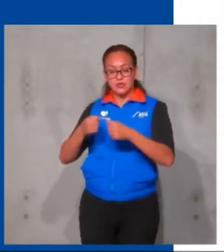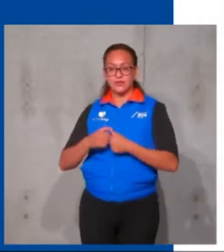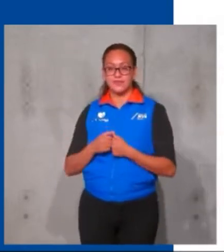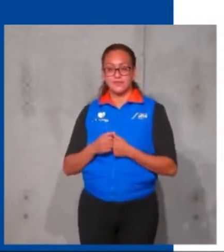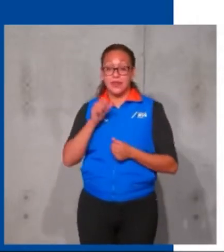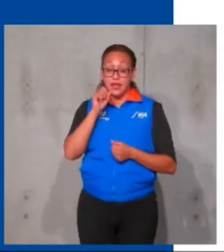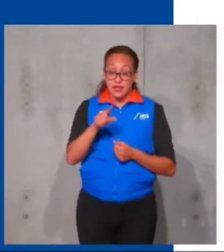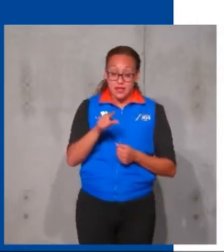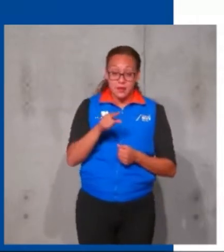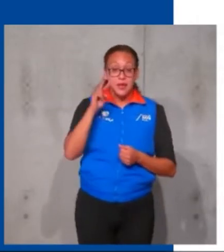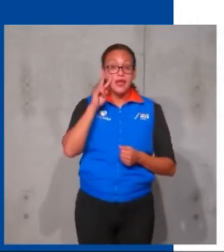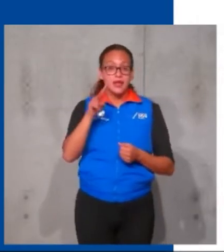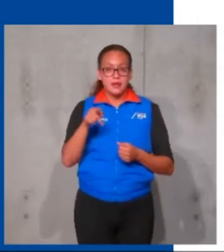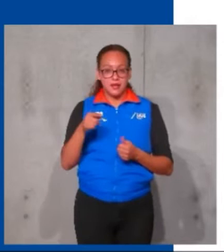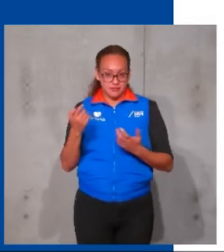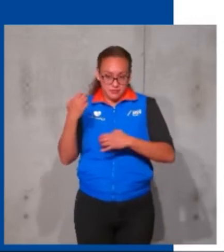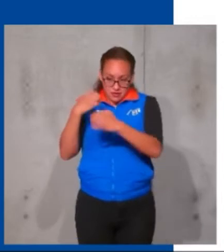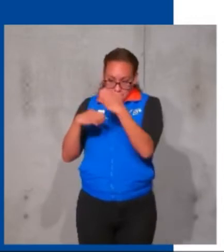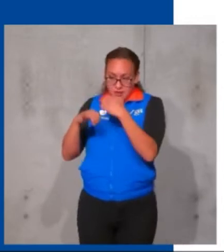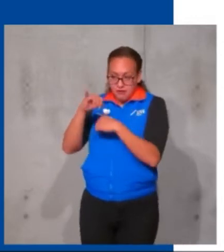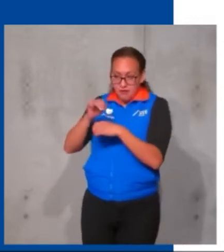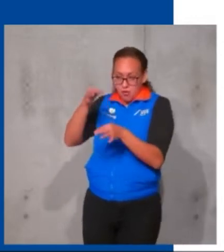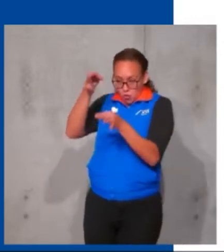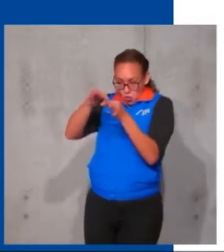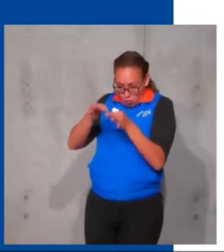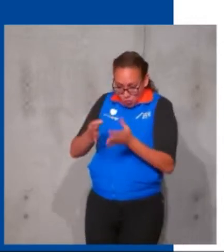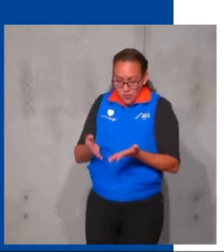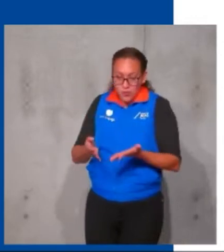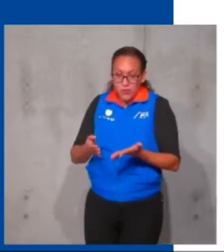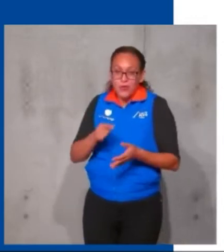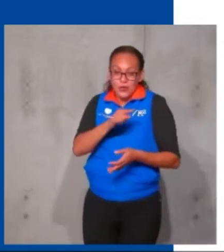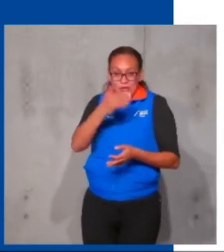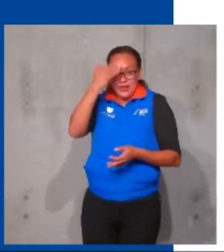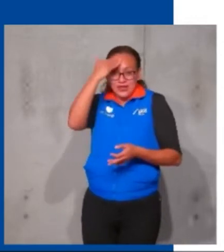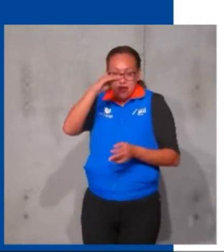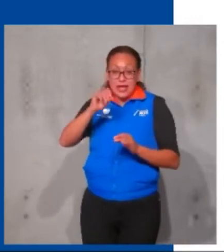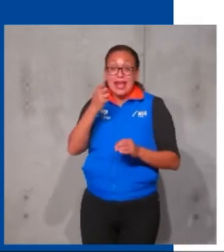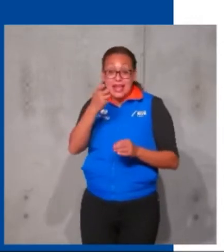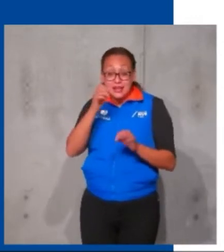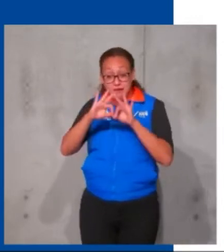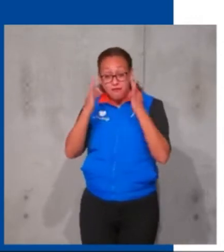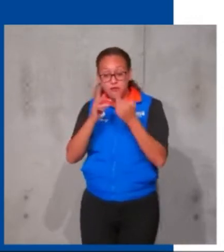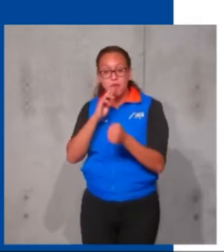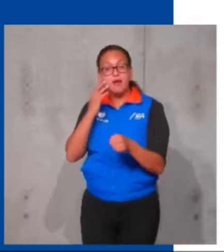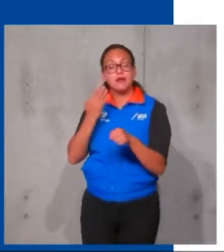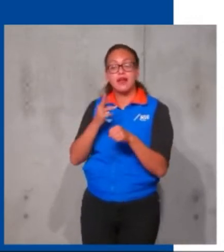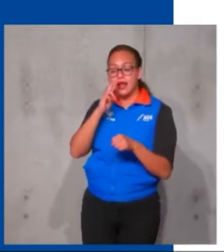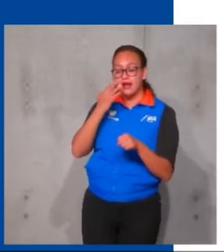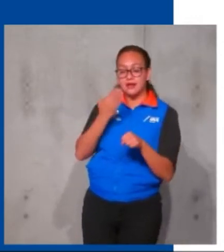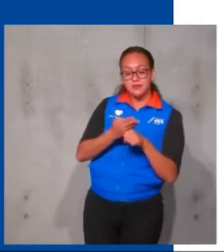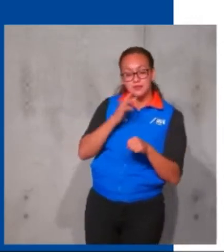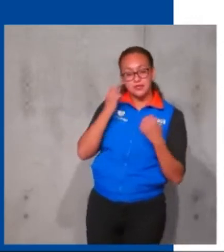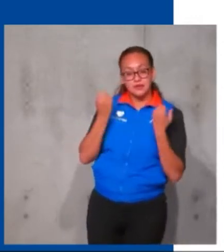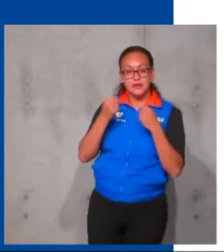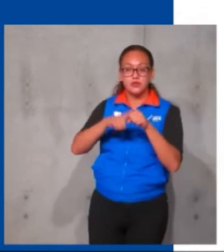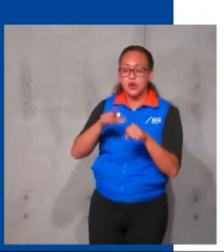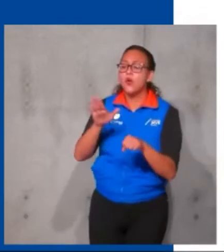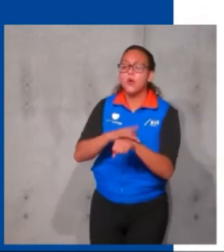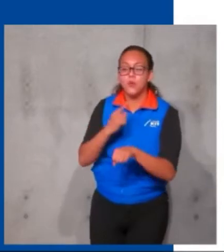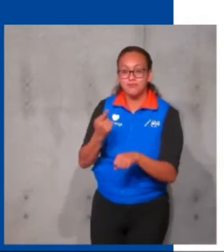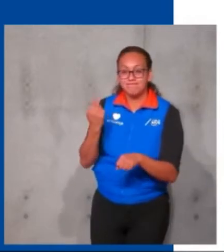tenemos que ver que se alineen a la parte de cumplimiento, pero como sabemos en la responsabilidad social, primero tenemos que